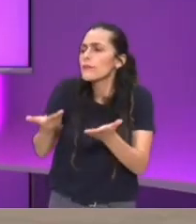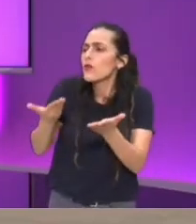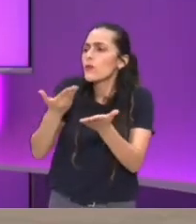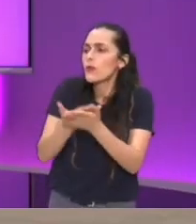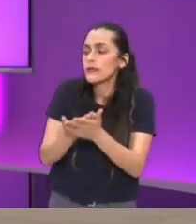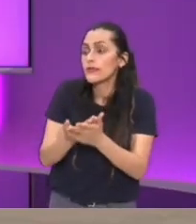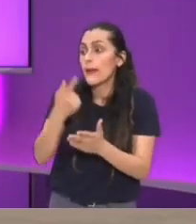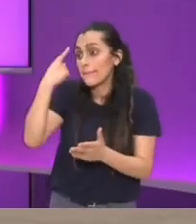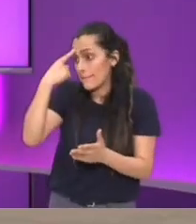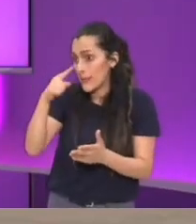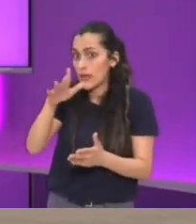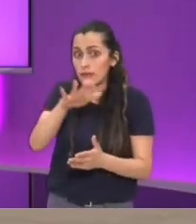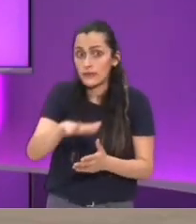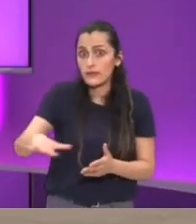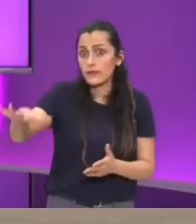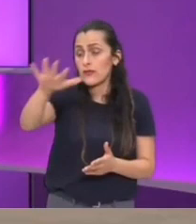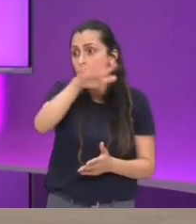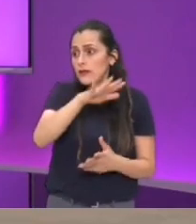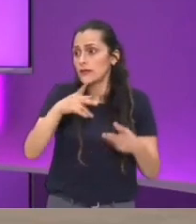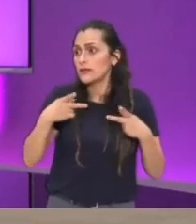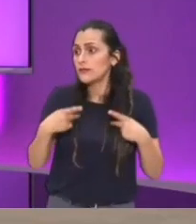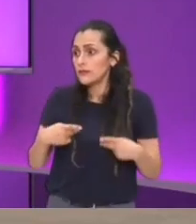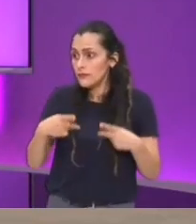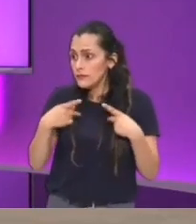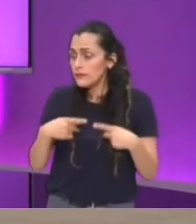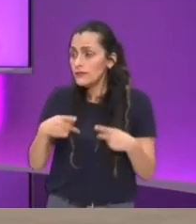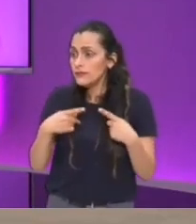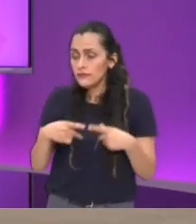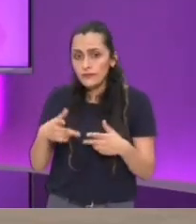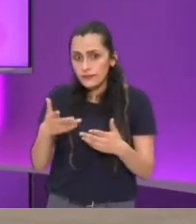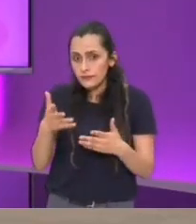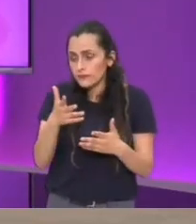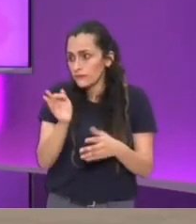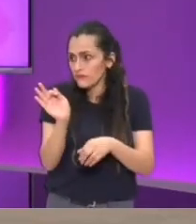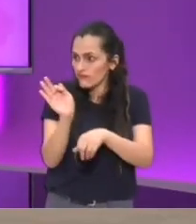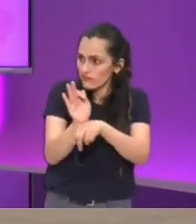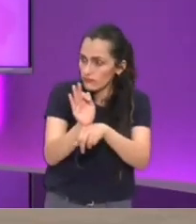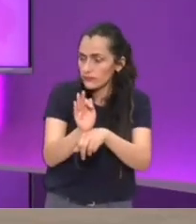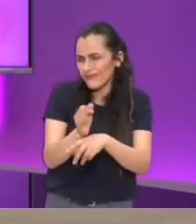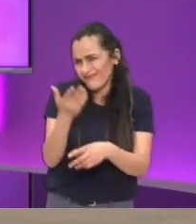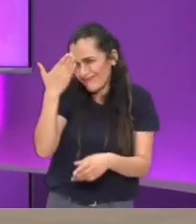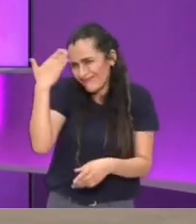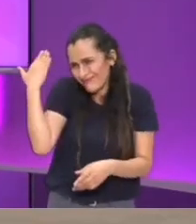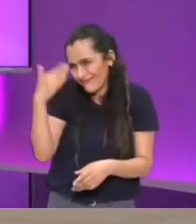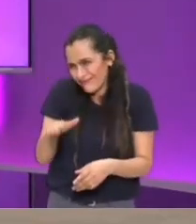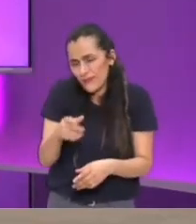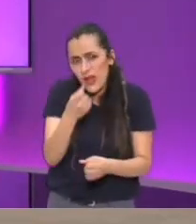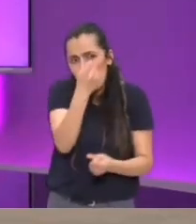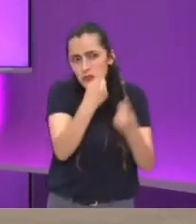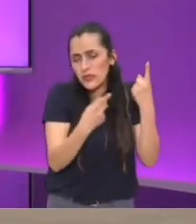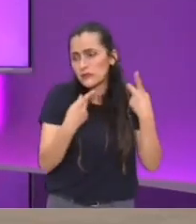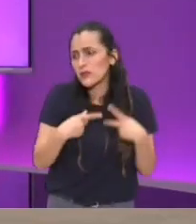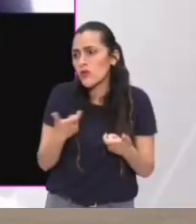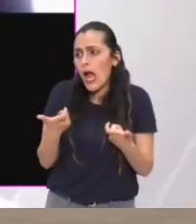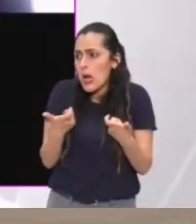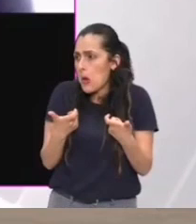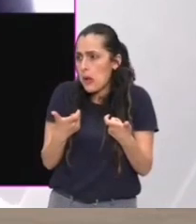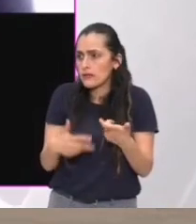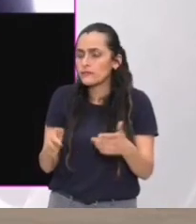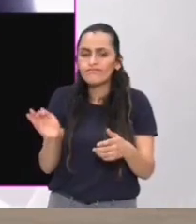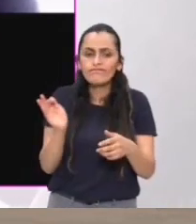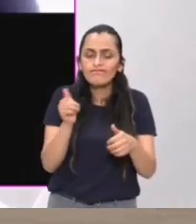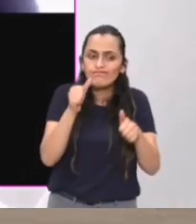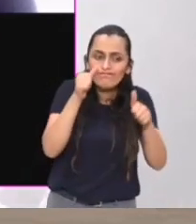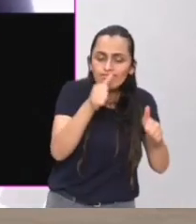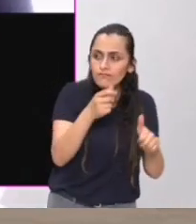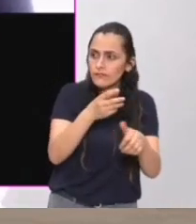tenga acceso a esta que sigue siendo uno de los peores talones de Aquiles para esta gente que no tiene recursos?